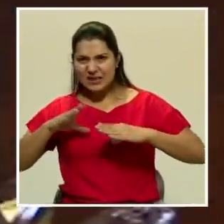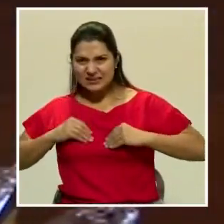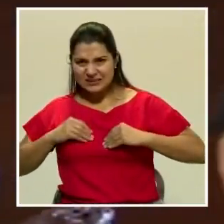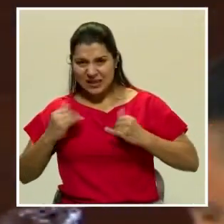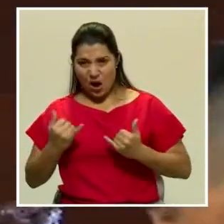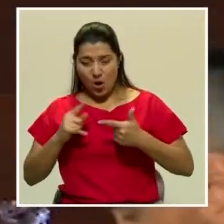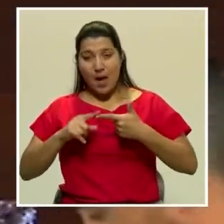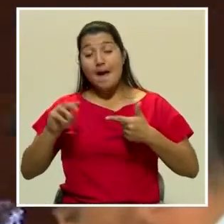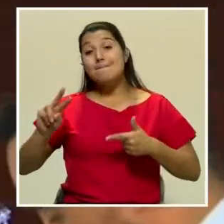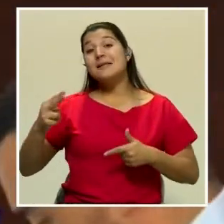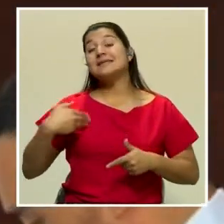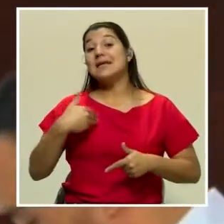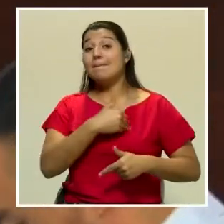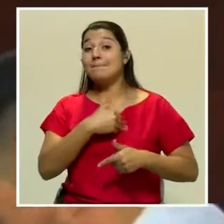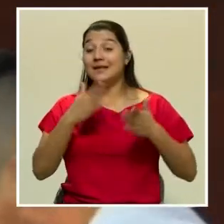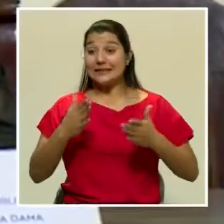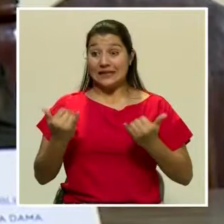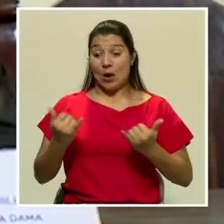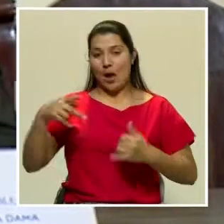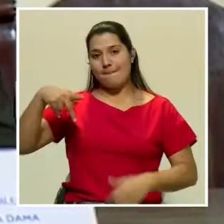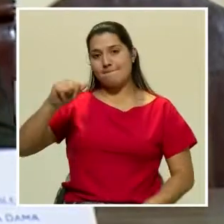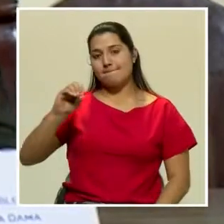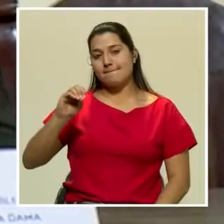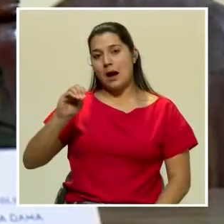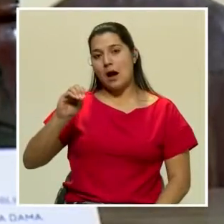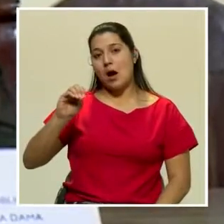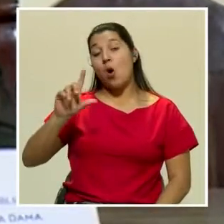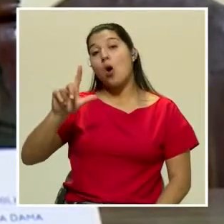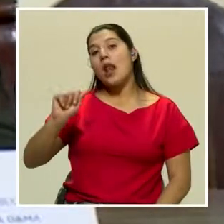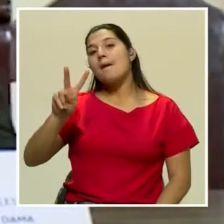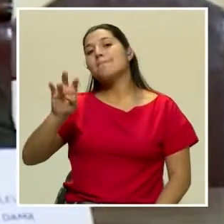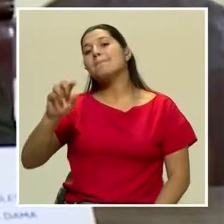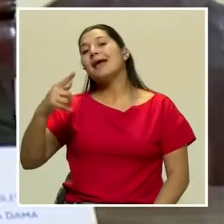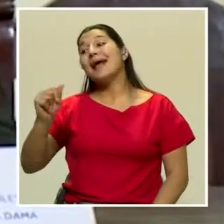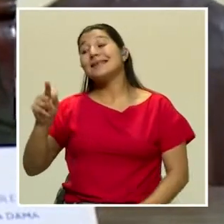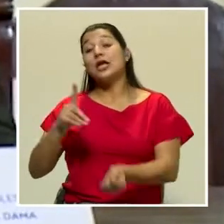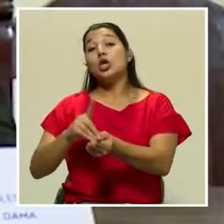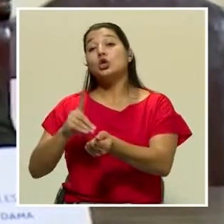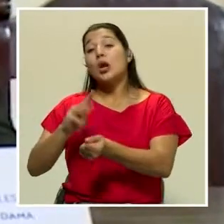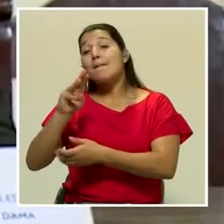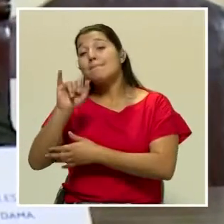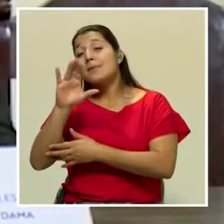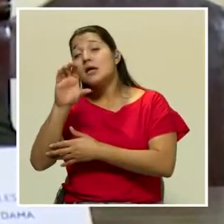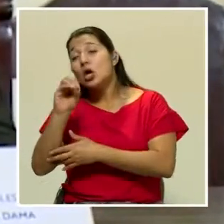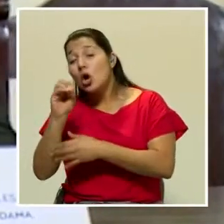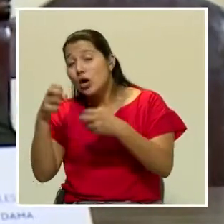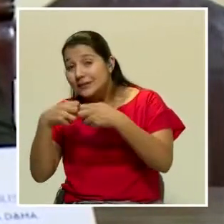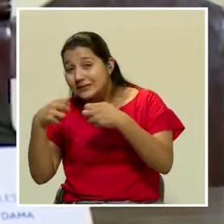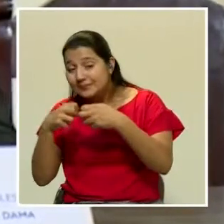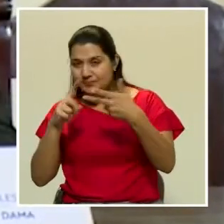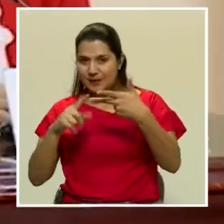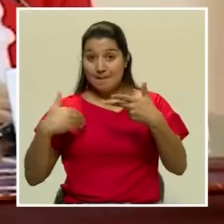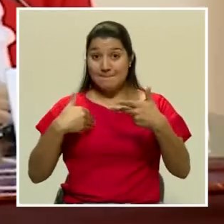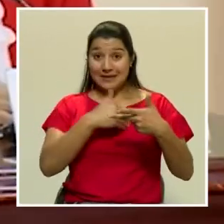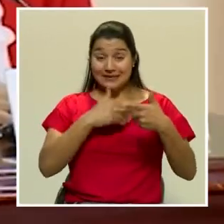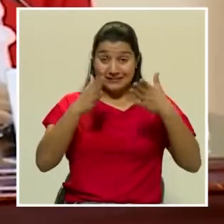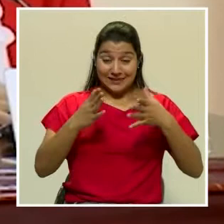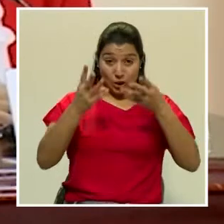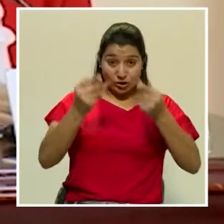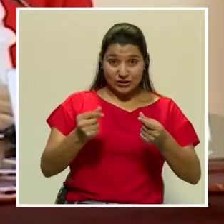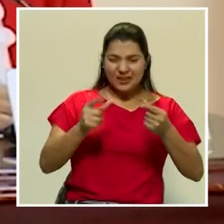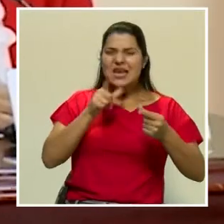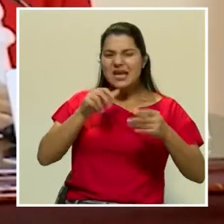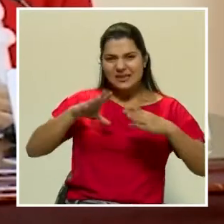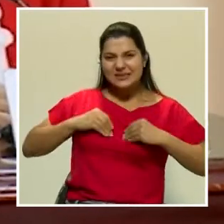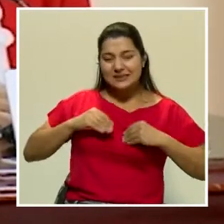actual viceministra Paola Vega, quien es doctora en microelectrónica. En cuanto al Ministerio de Hacienda, este será asumido por Elian